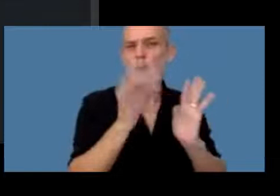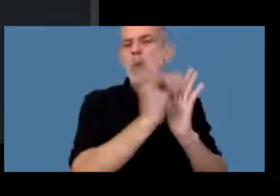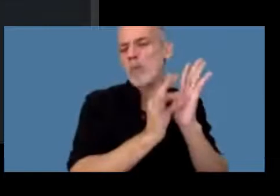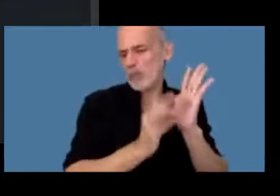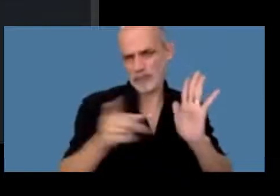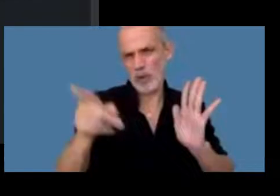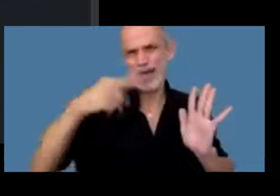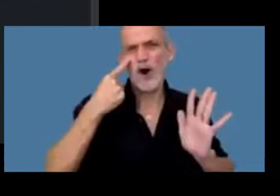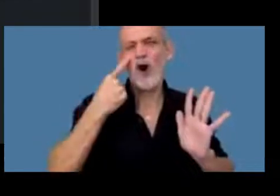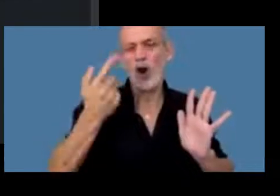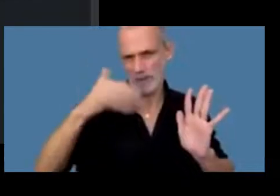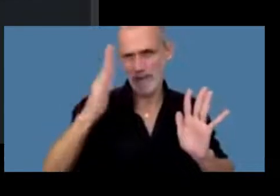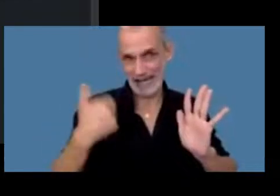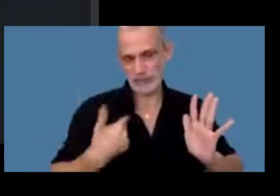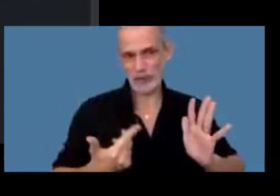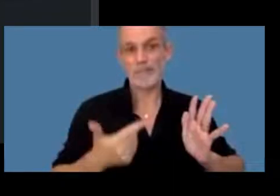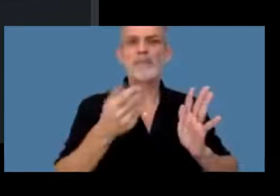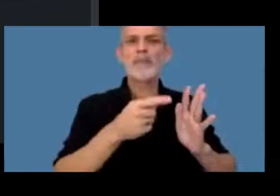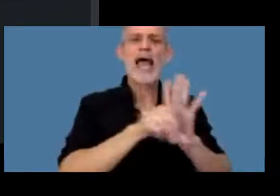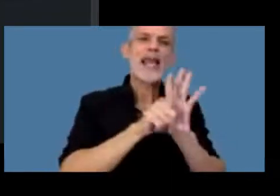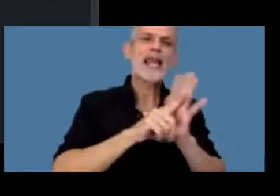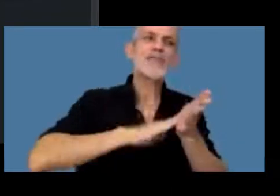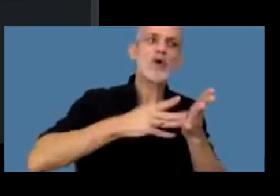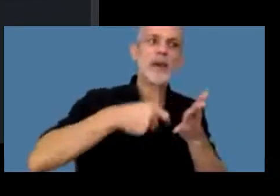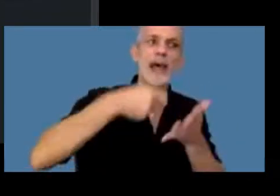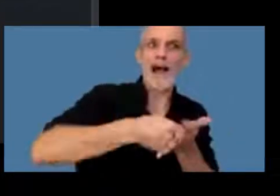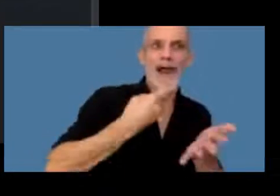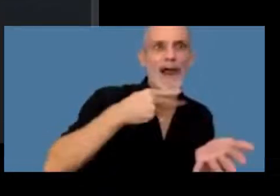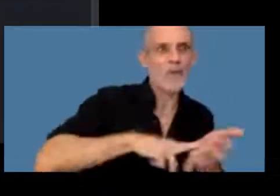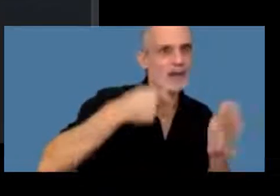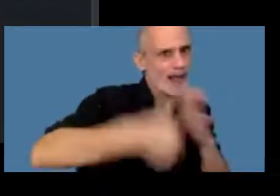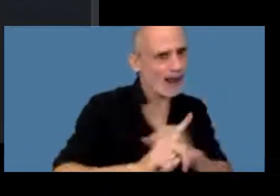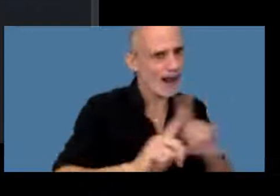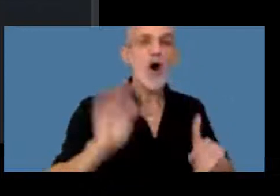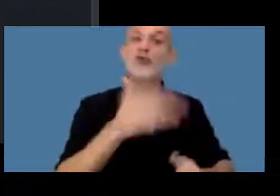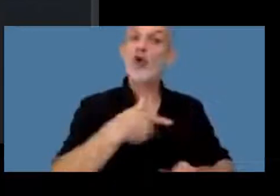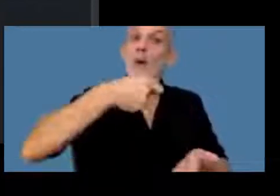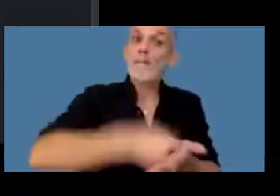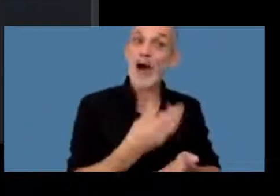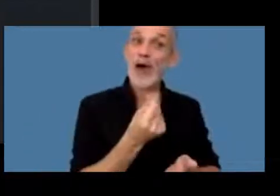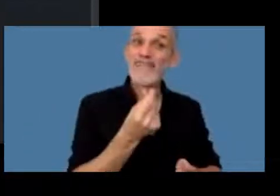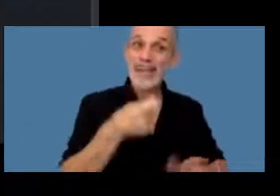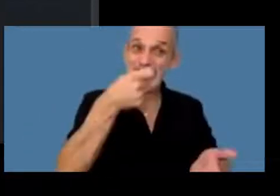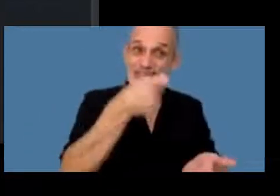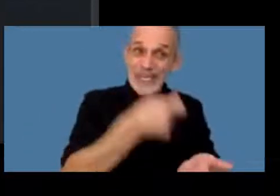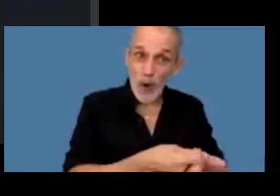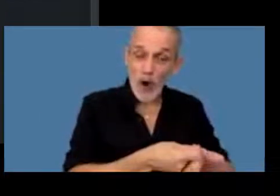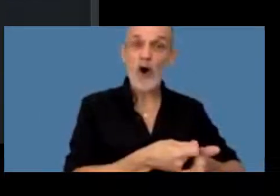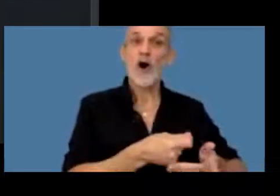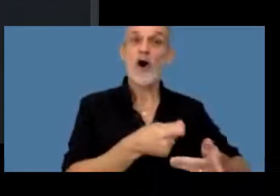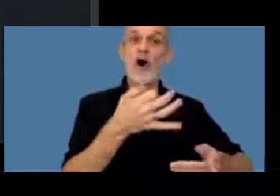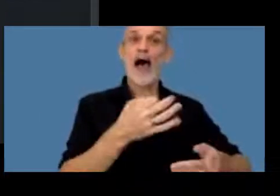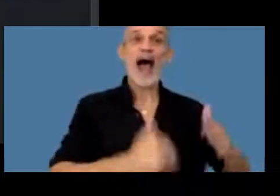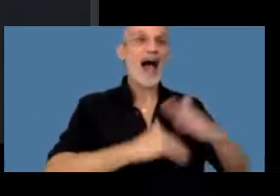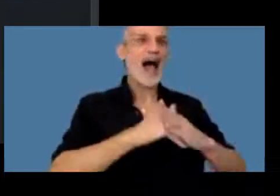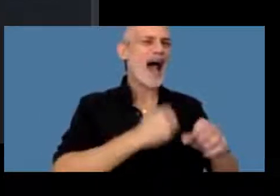mejor que yo, que está la ley de anti-evasión, ¿no?, que obliga a que todo pago en efectivo hasta 1.000 pesos, y si es más de